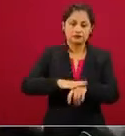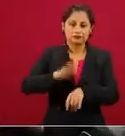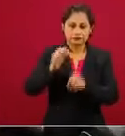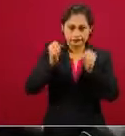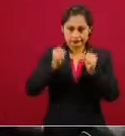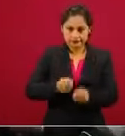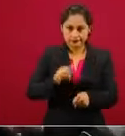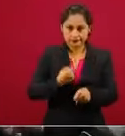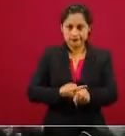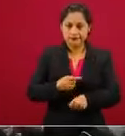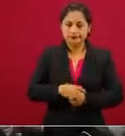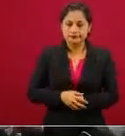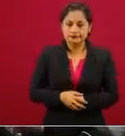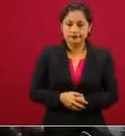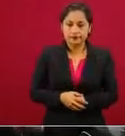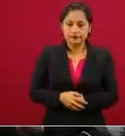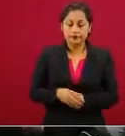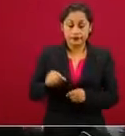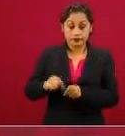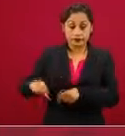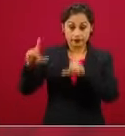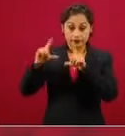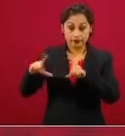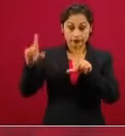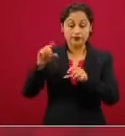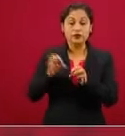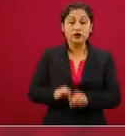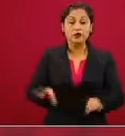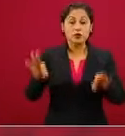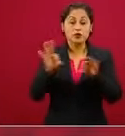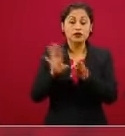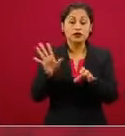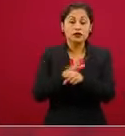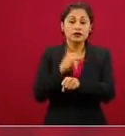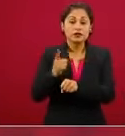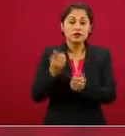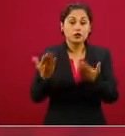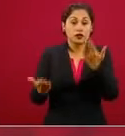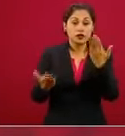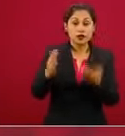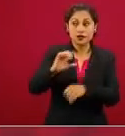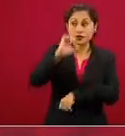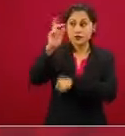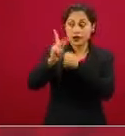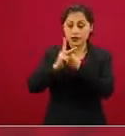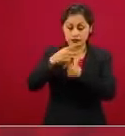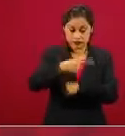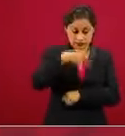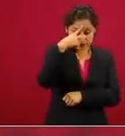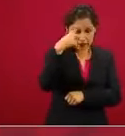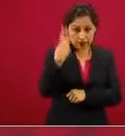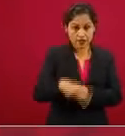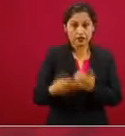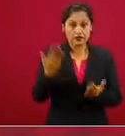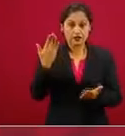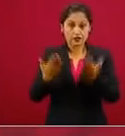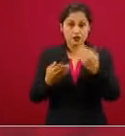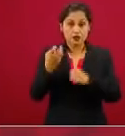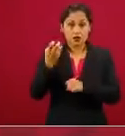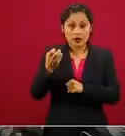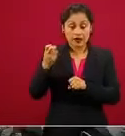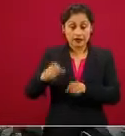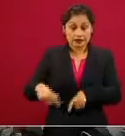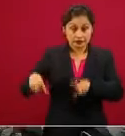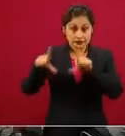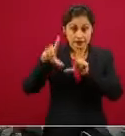son reveladoras de lo que está ocurriendo en México respecto a otros países. Esta gráfica está tomada de un sitio